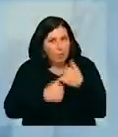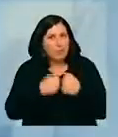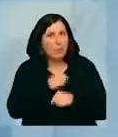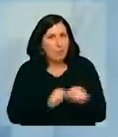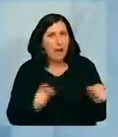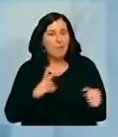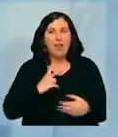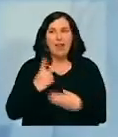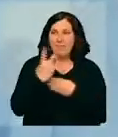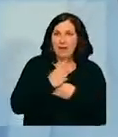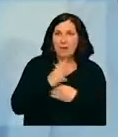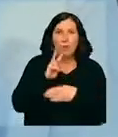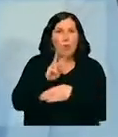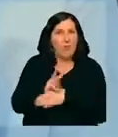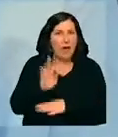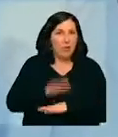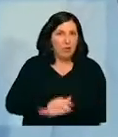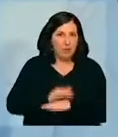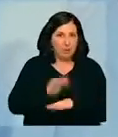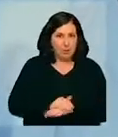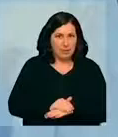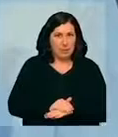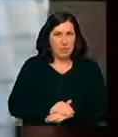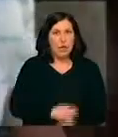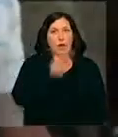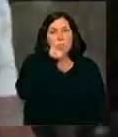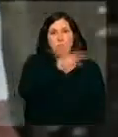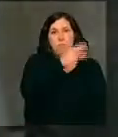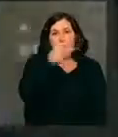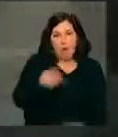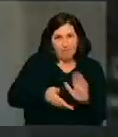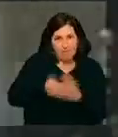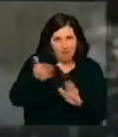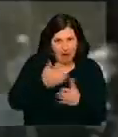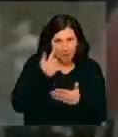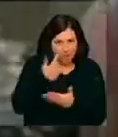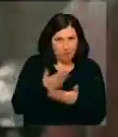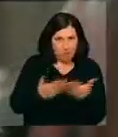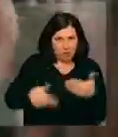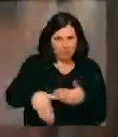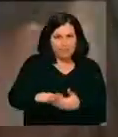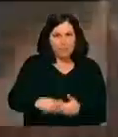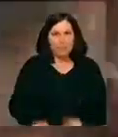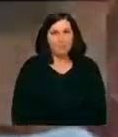con cuidado y responsabilidad. La página será presentada en los próximos días.